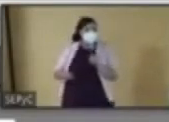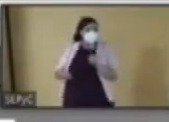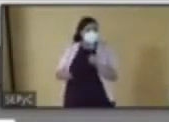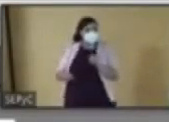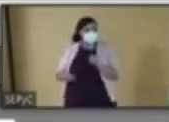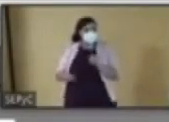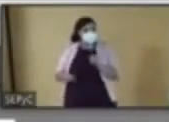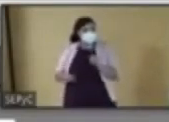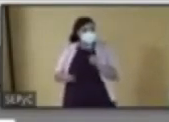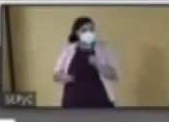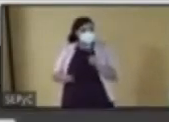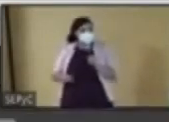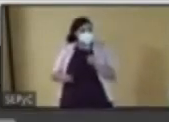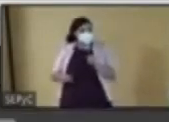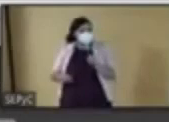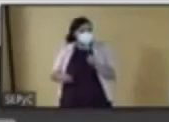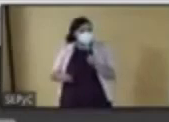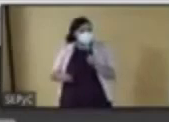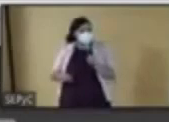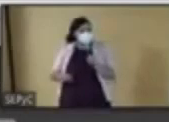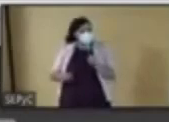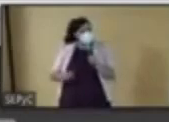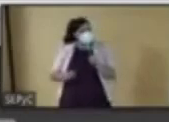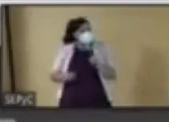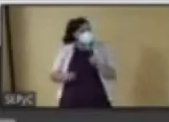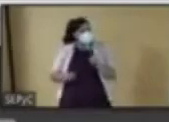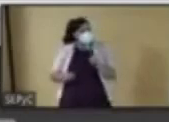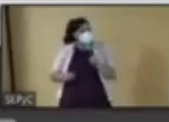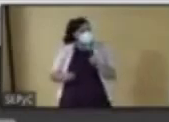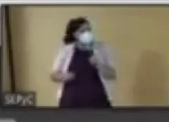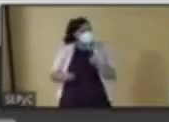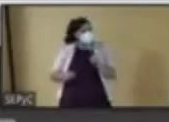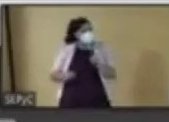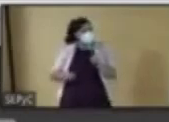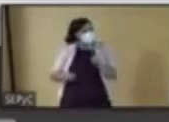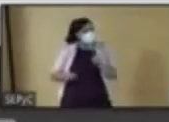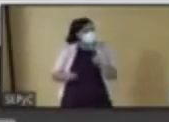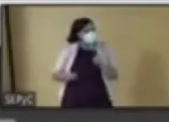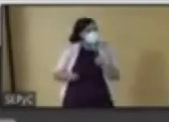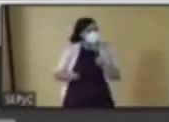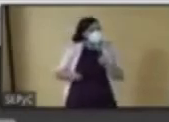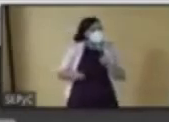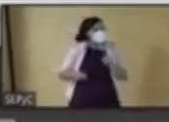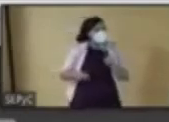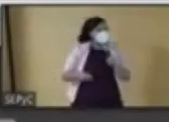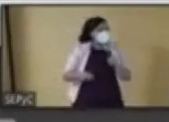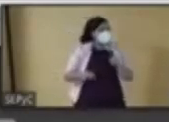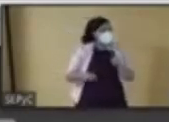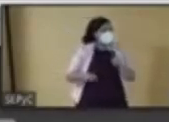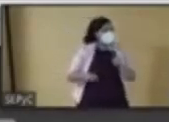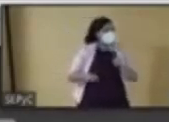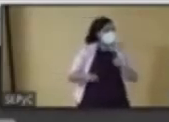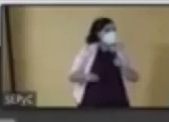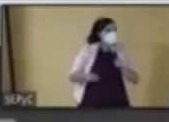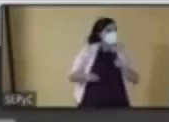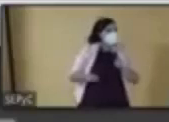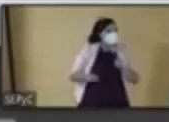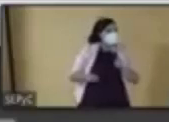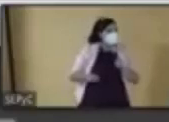el domicilio. Si le damos clic a domicilio nos despliega la siguiente pantalla y pues hay que insertar la